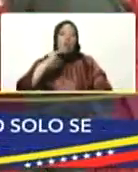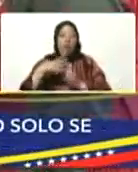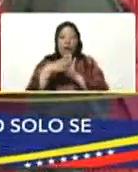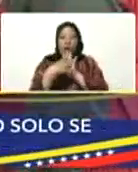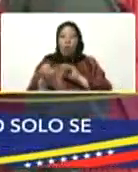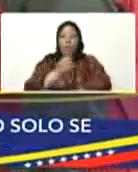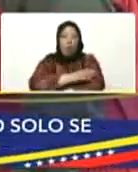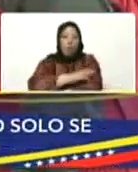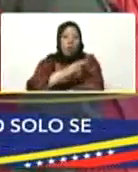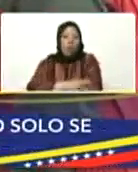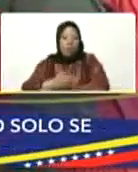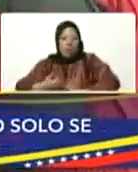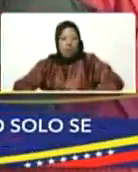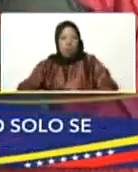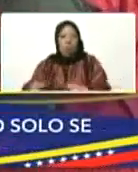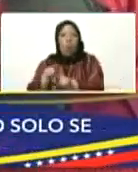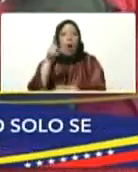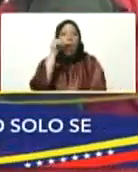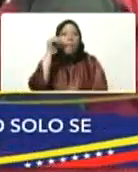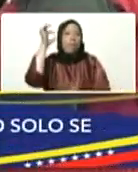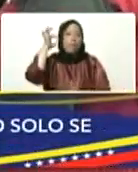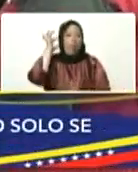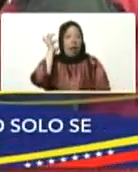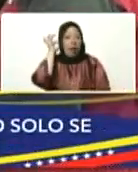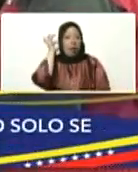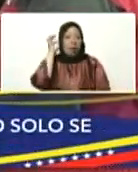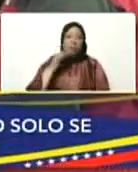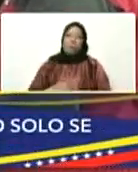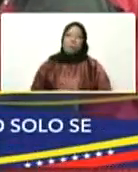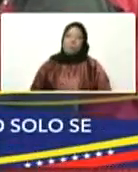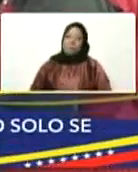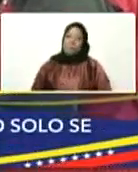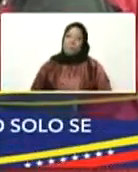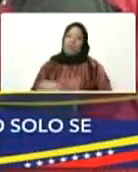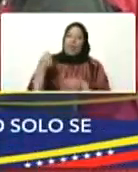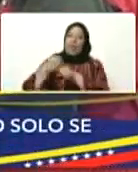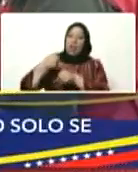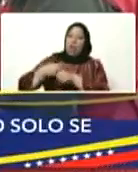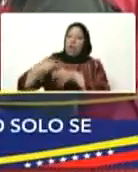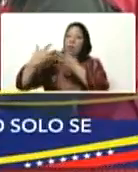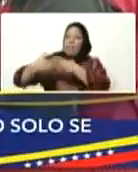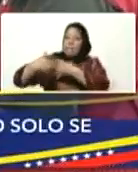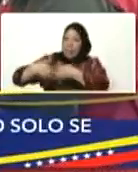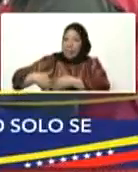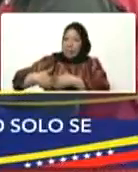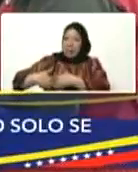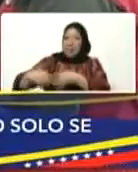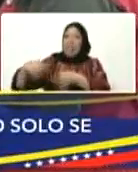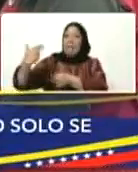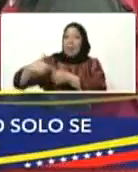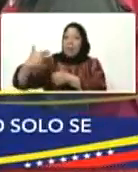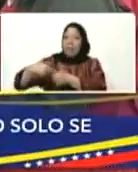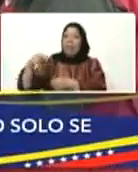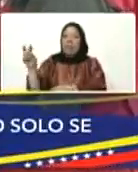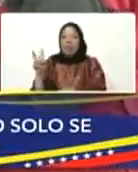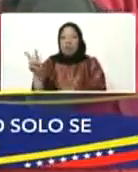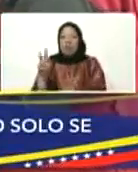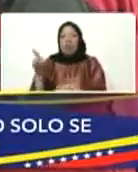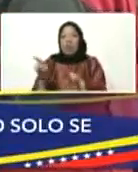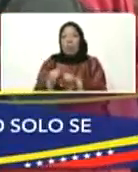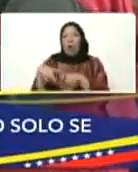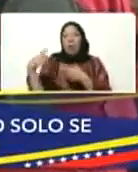hijas de Bolívar. Así que les entrego a los bomberos y trabajadores de PDVSA esta espada para que la tengan